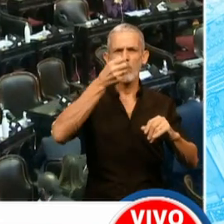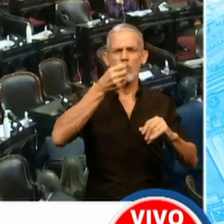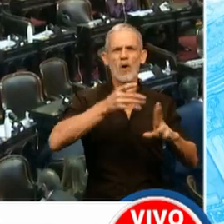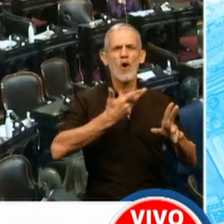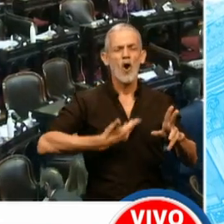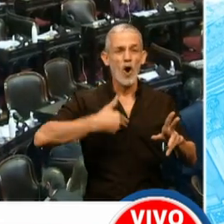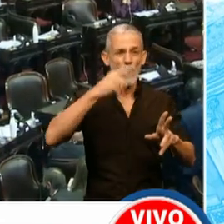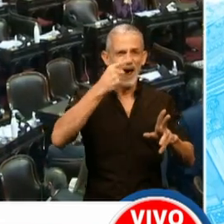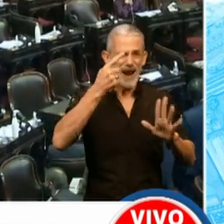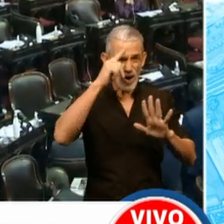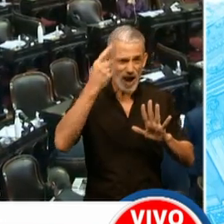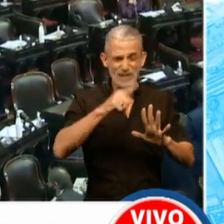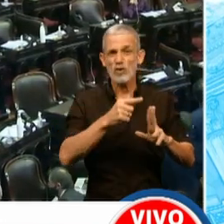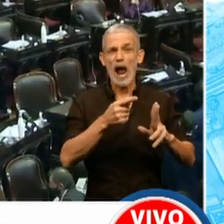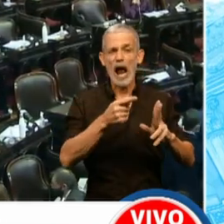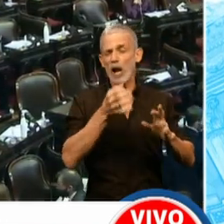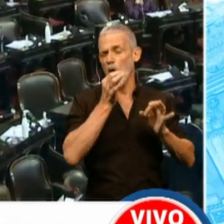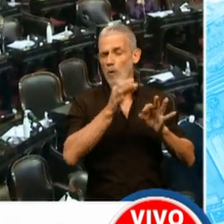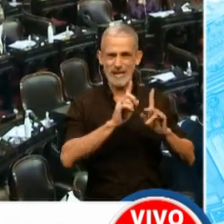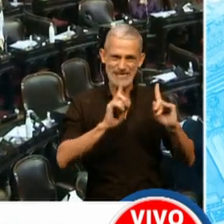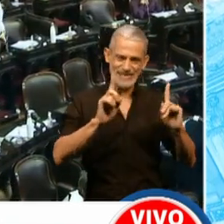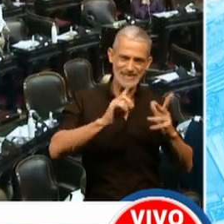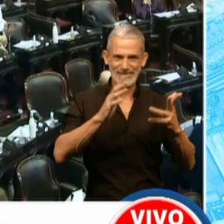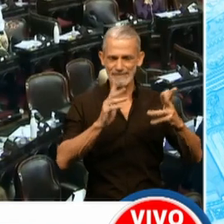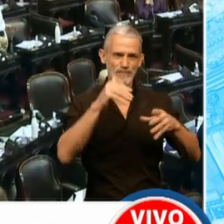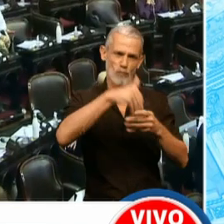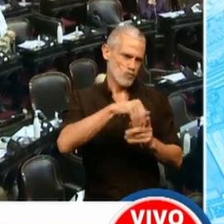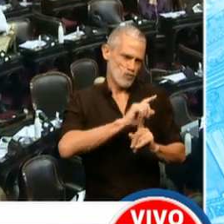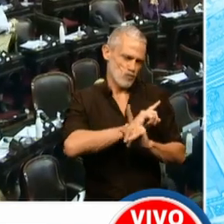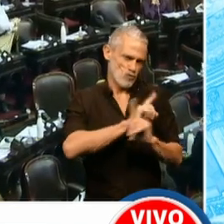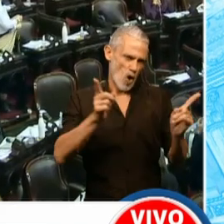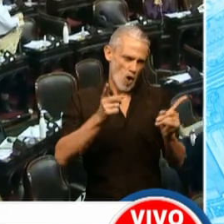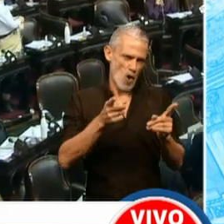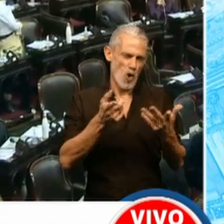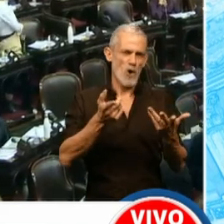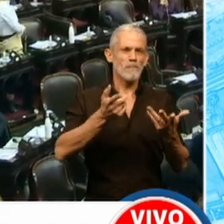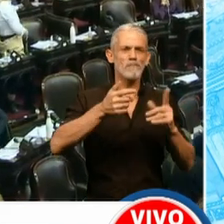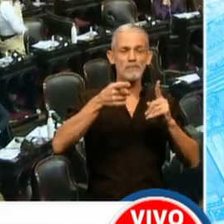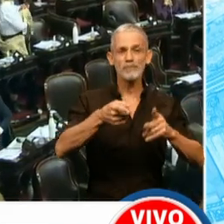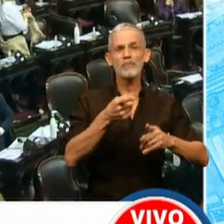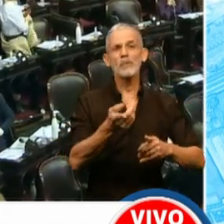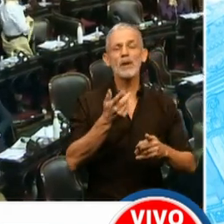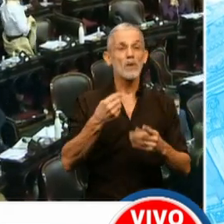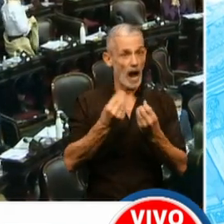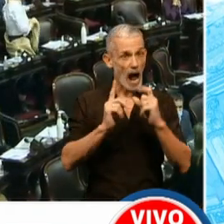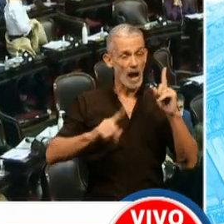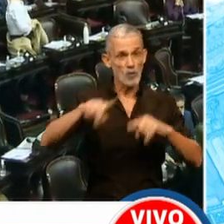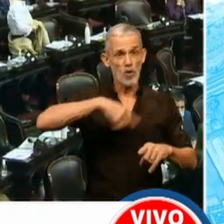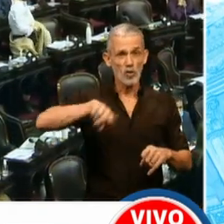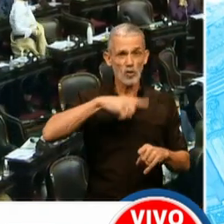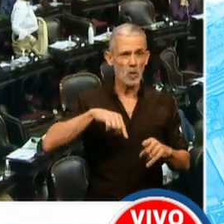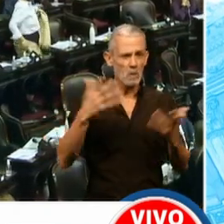nosotros no estamos de acuerdo no podemos acompañar más allá porque muchos de nosotros no tenemos